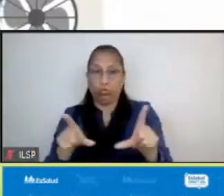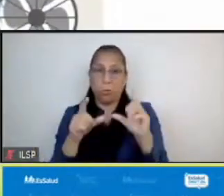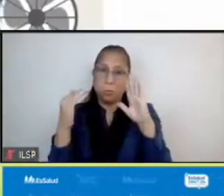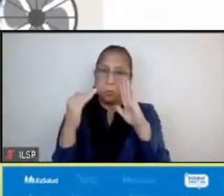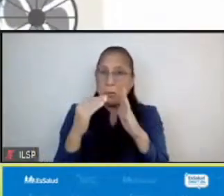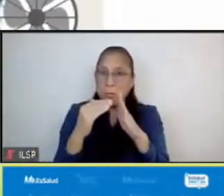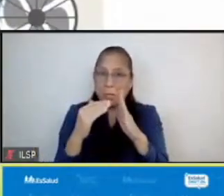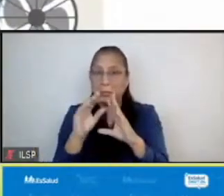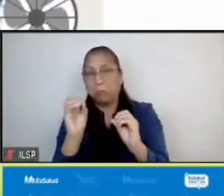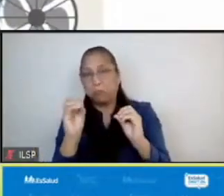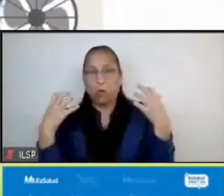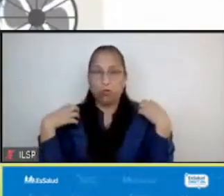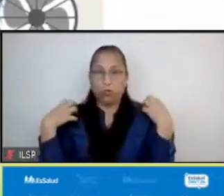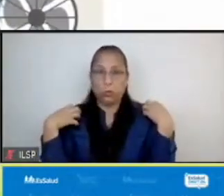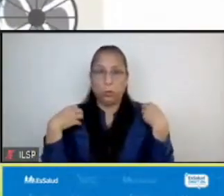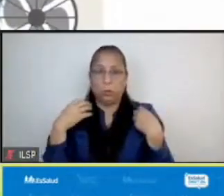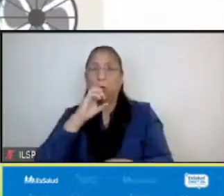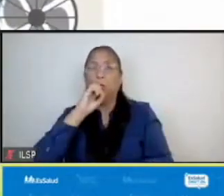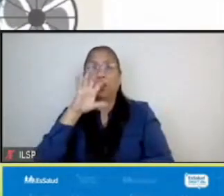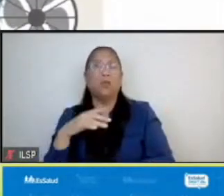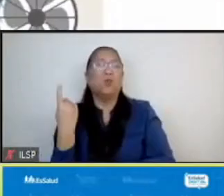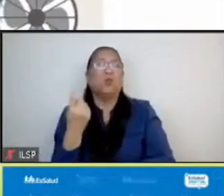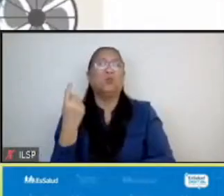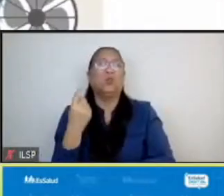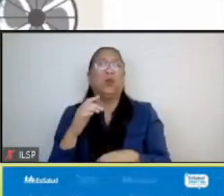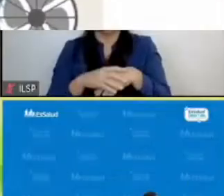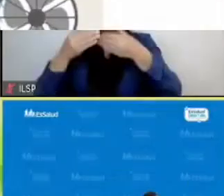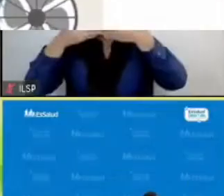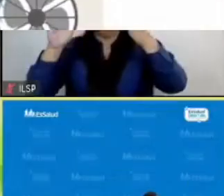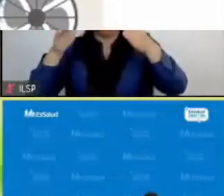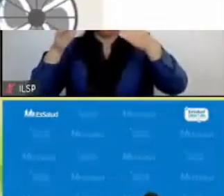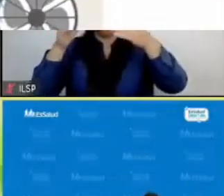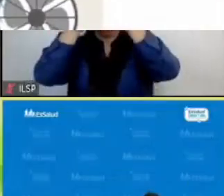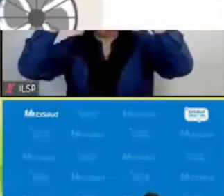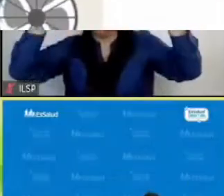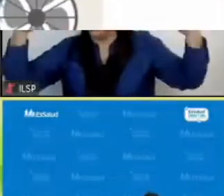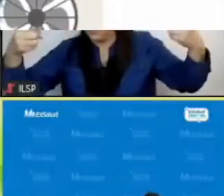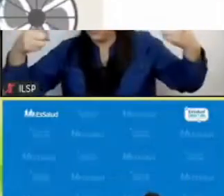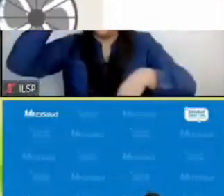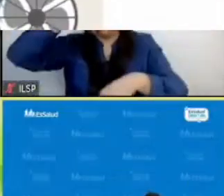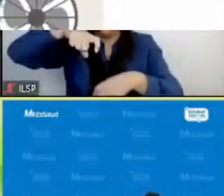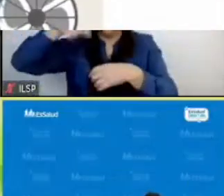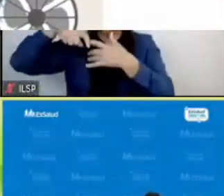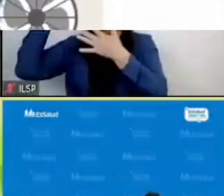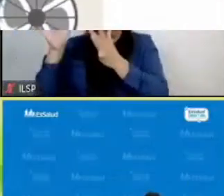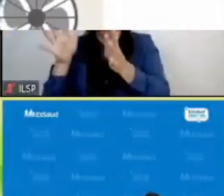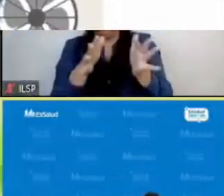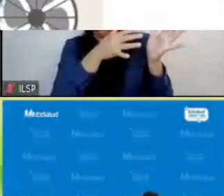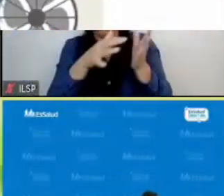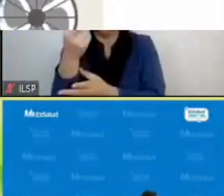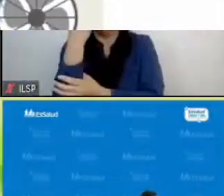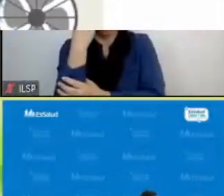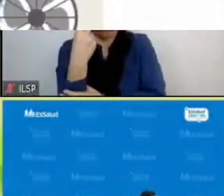oficina. Entonces, como decía, no es cuestión de abrir una ventana, hay que hacer corriente de aire. Entonces, ¿cómo se hace? Abriendo dos ventanas que estén opuestas una a la